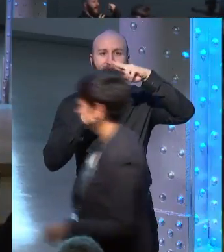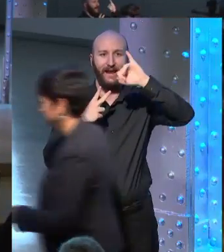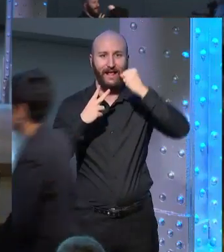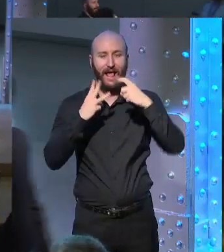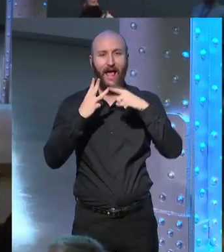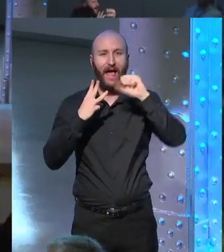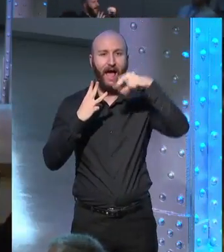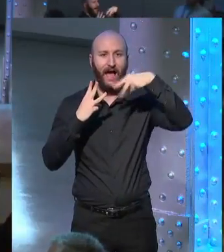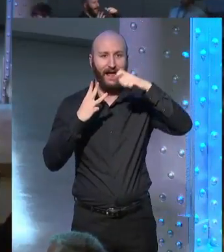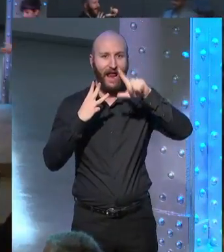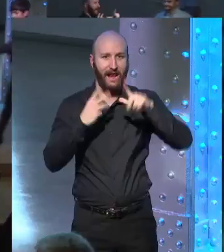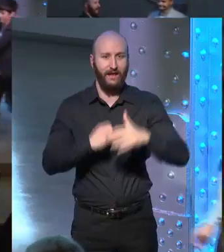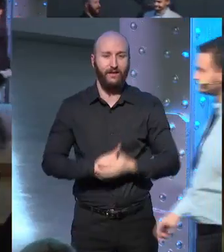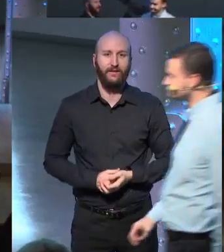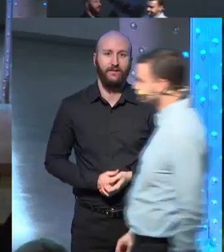Ángel.